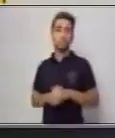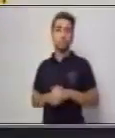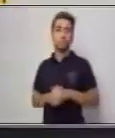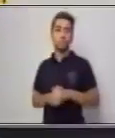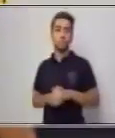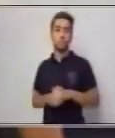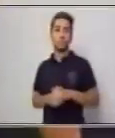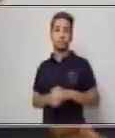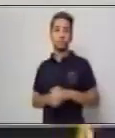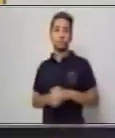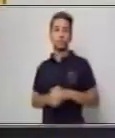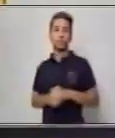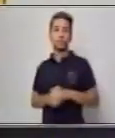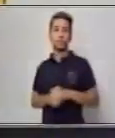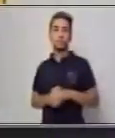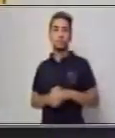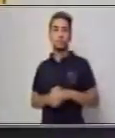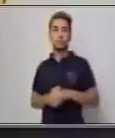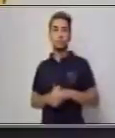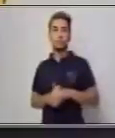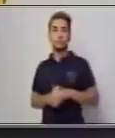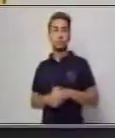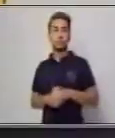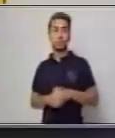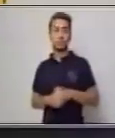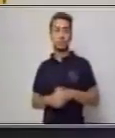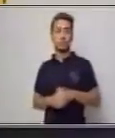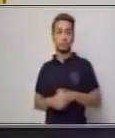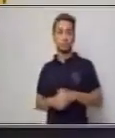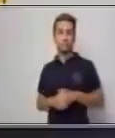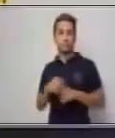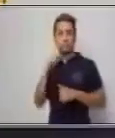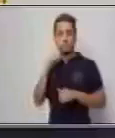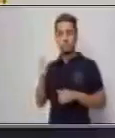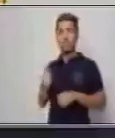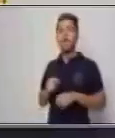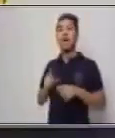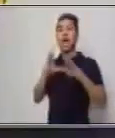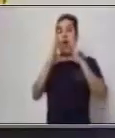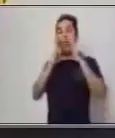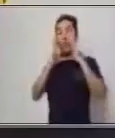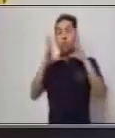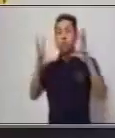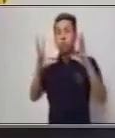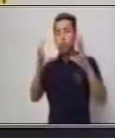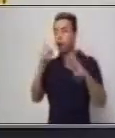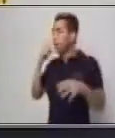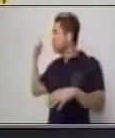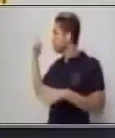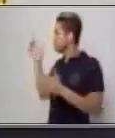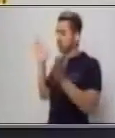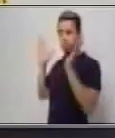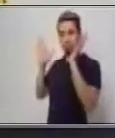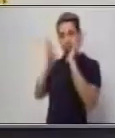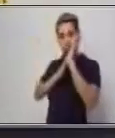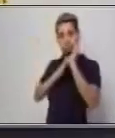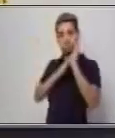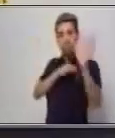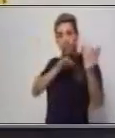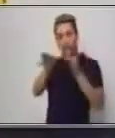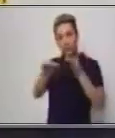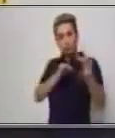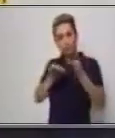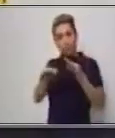Ahora, tenemos acá ciertos globitos que nos van a servir a nosotros para poder ir